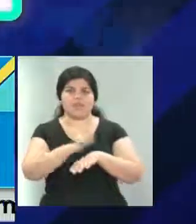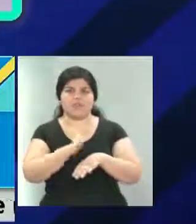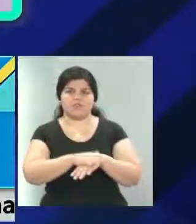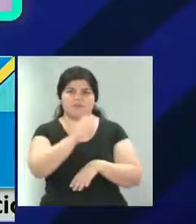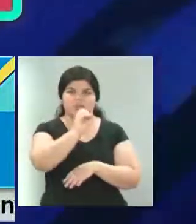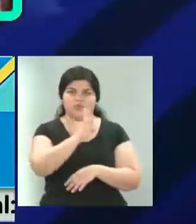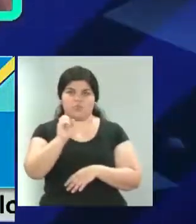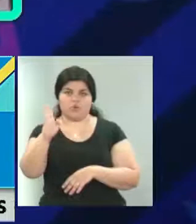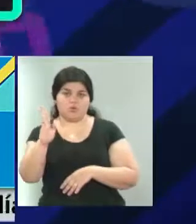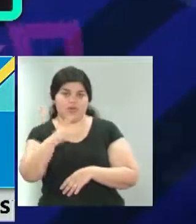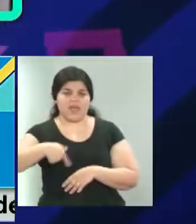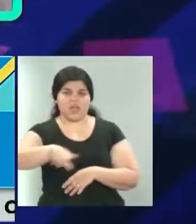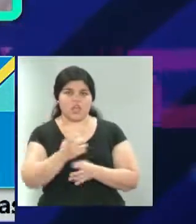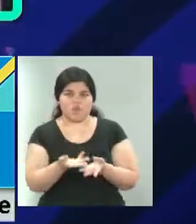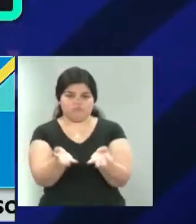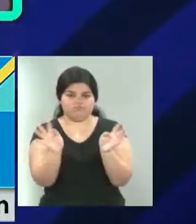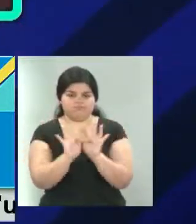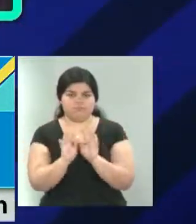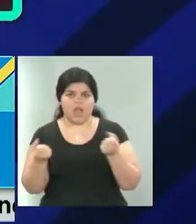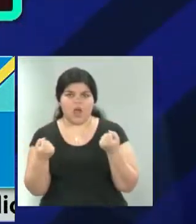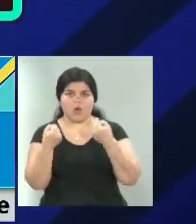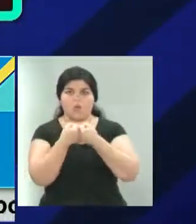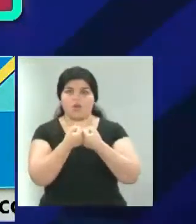acordar políticas en conjunto con el Estado